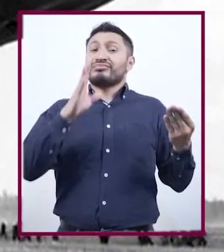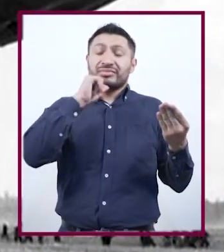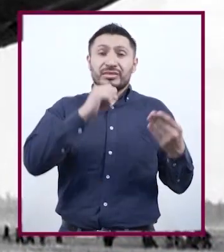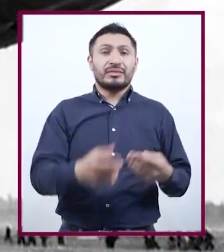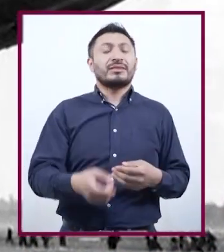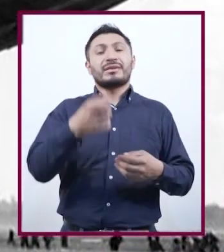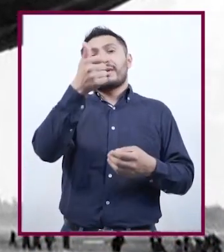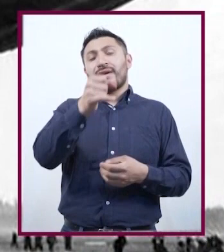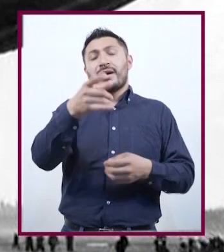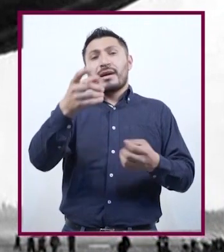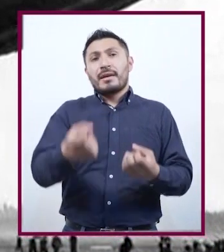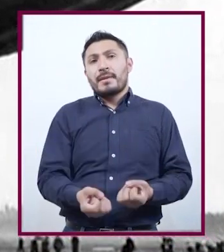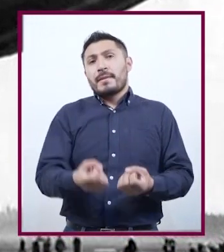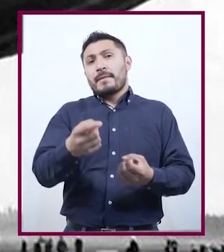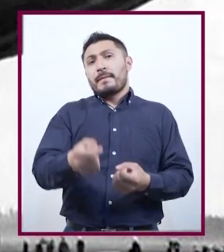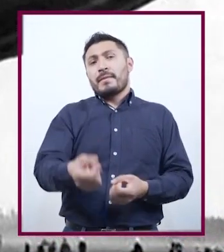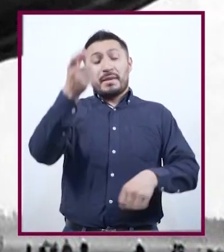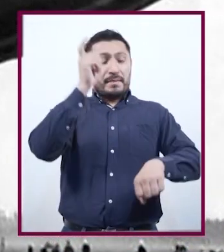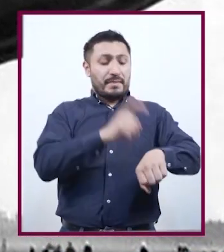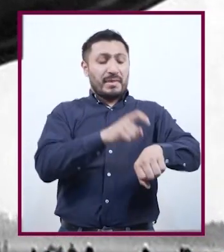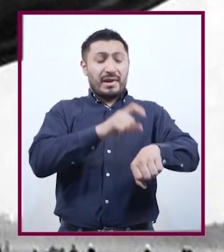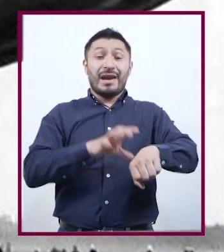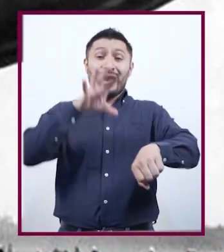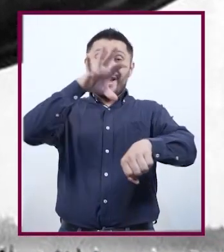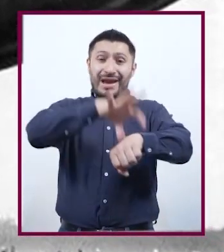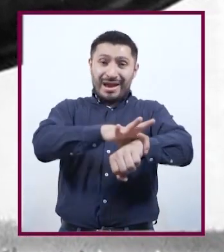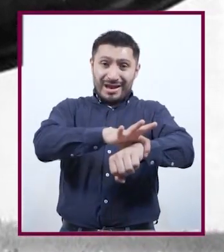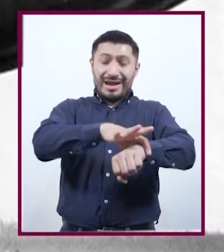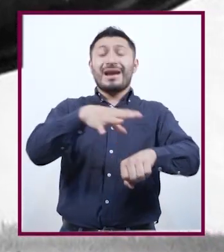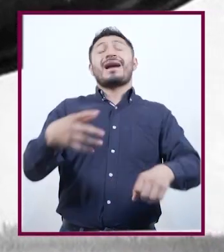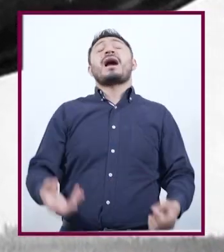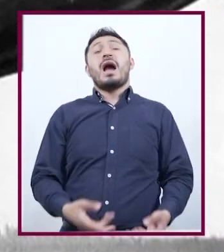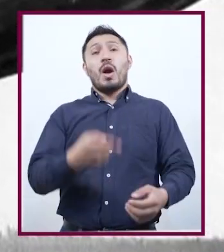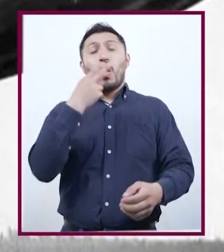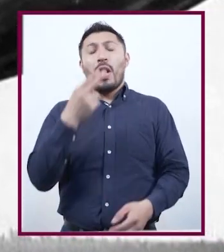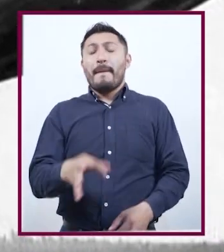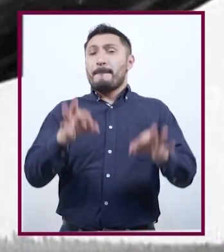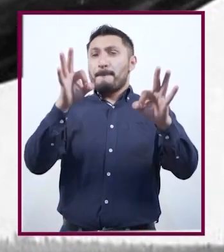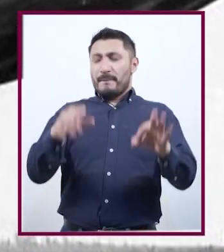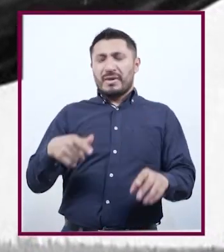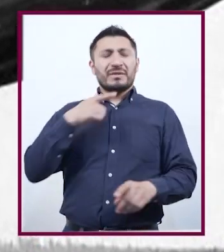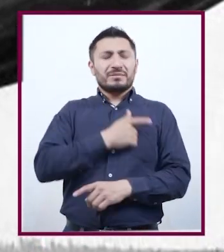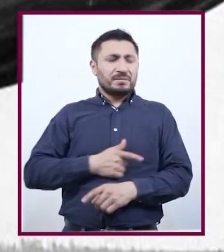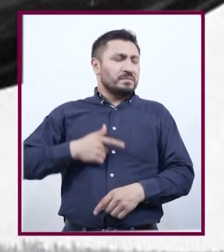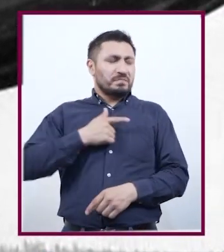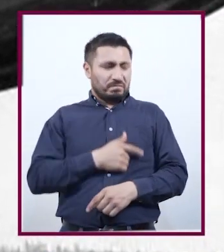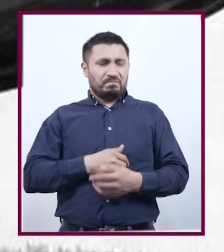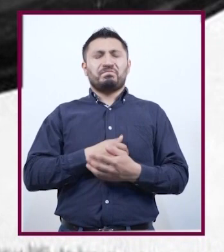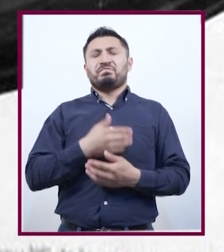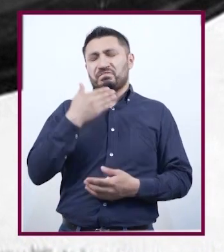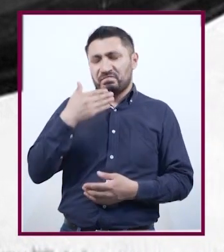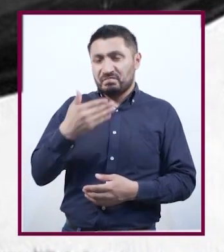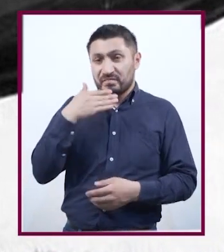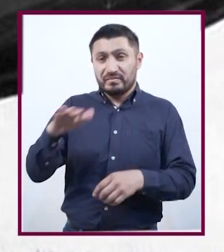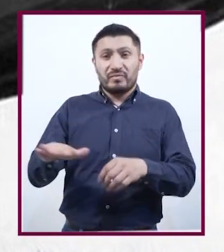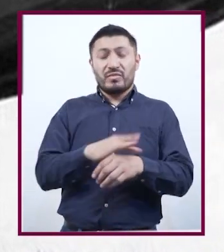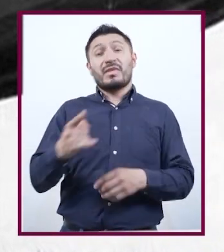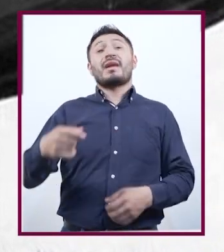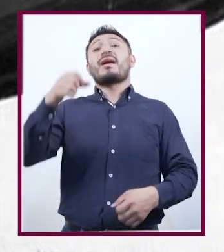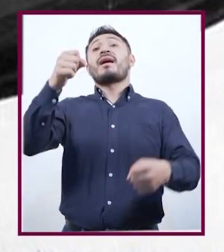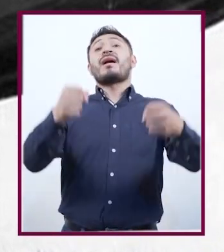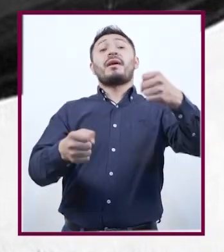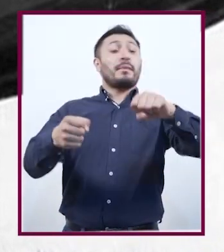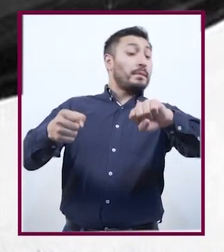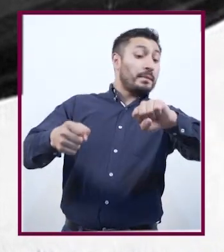Cartier diseñó el primer reloj de pulsera. Este accesorio, al usarlo, dejó muy satisfecho a Santos Dumont, porque le